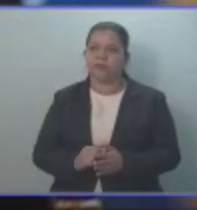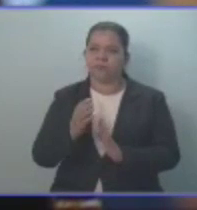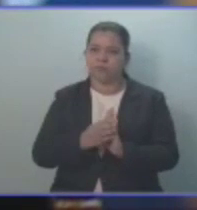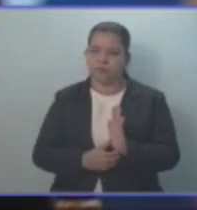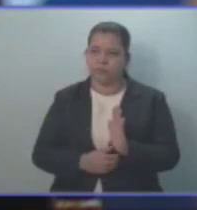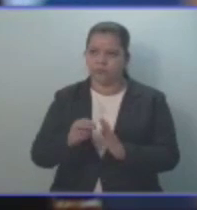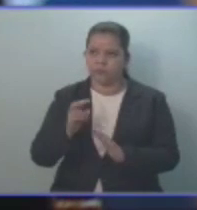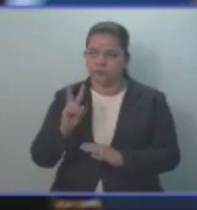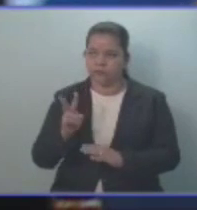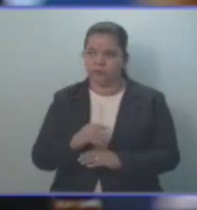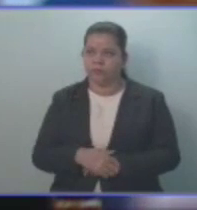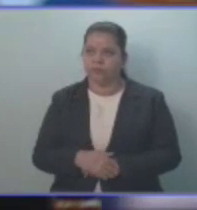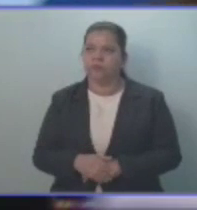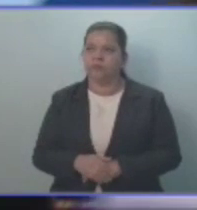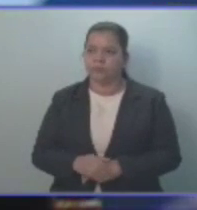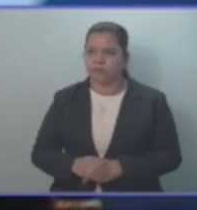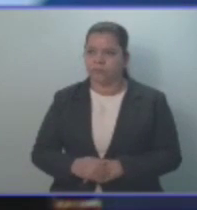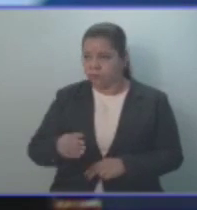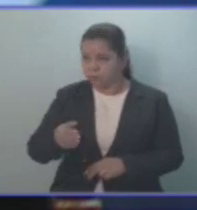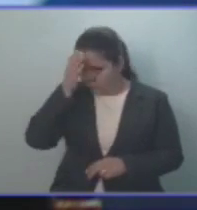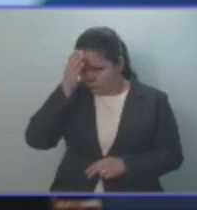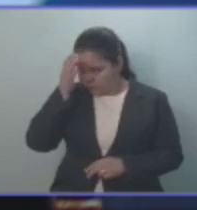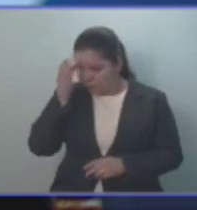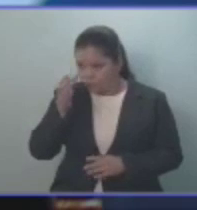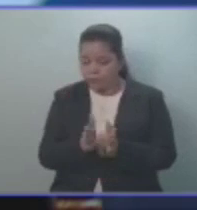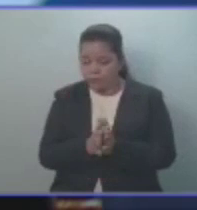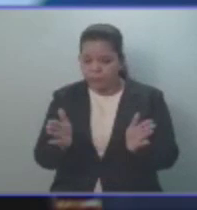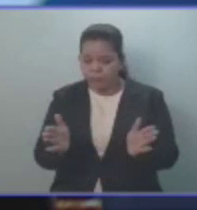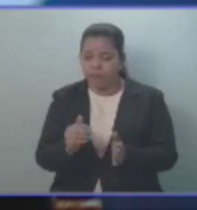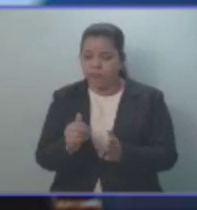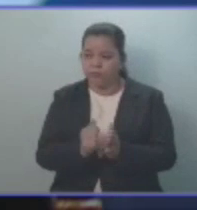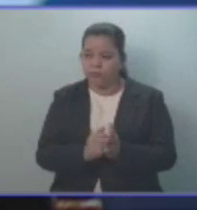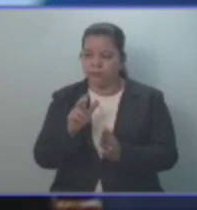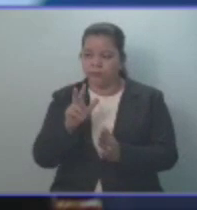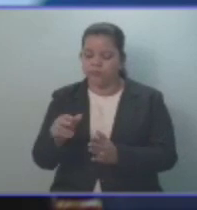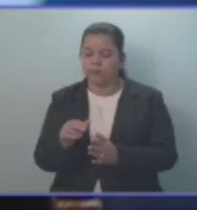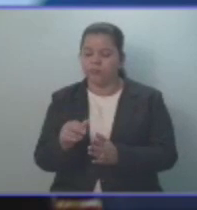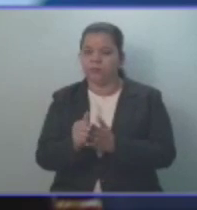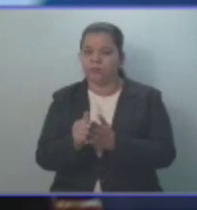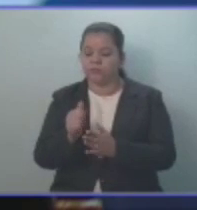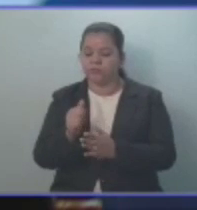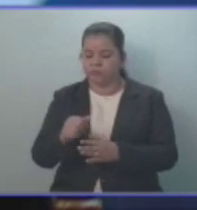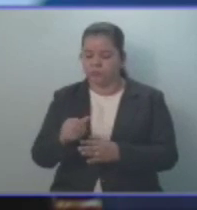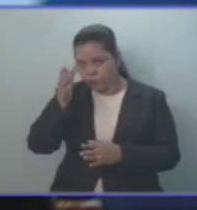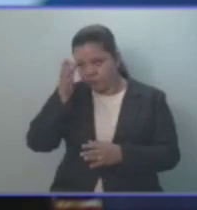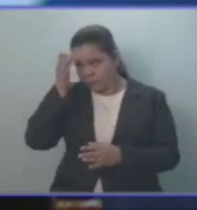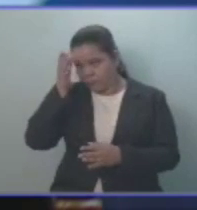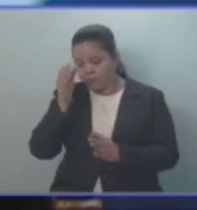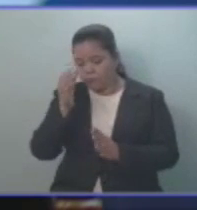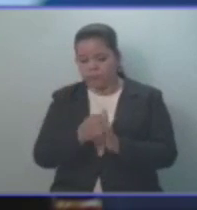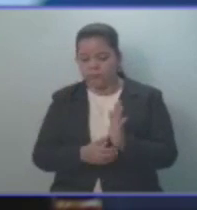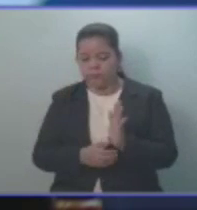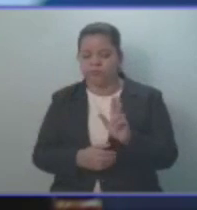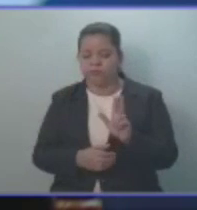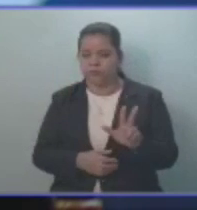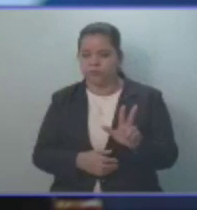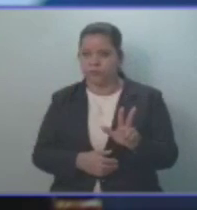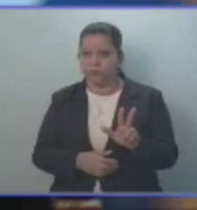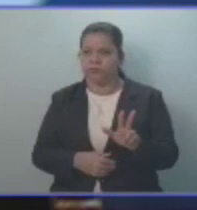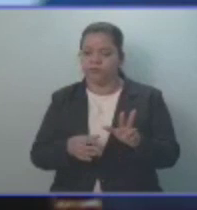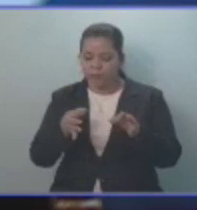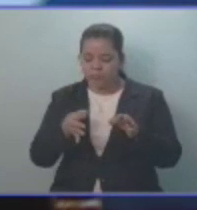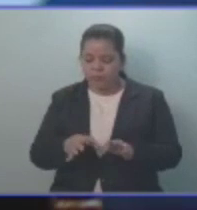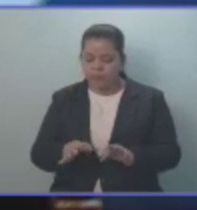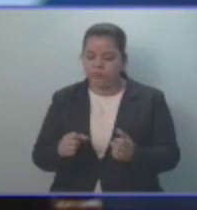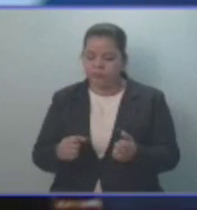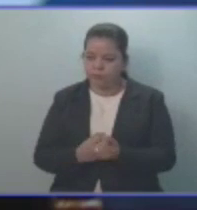Capítulo 2, definiciones generales. Artículo 3, definiciones. Capítulo 3, formas